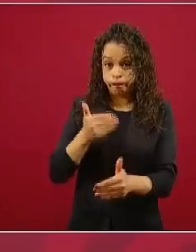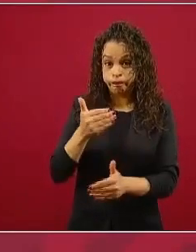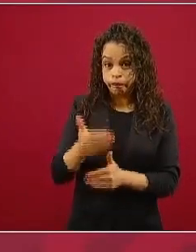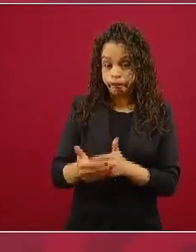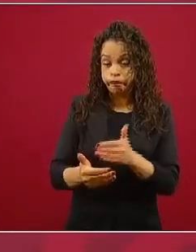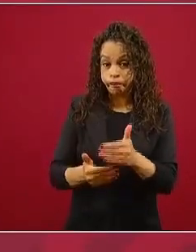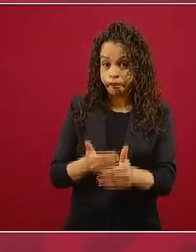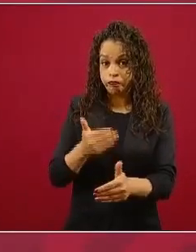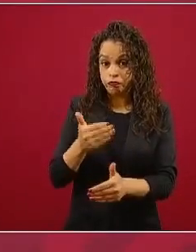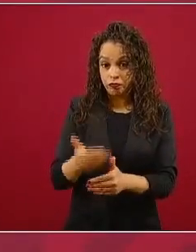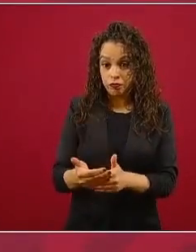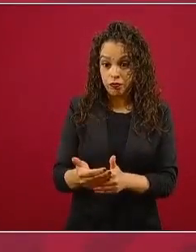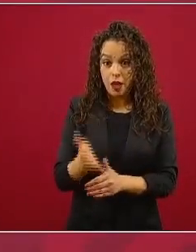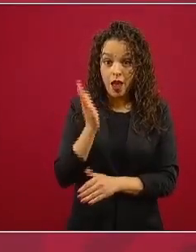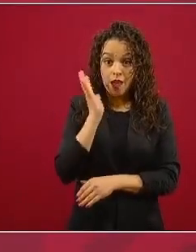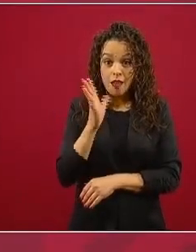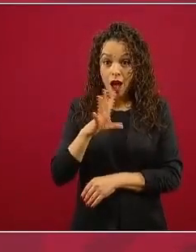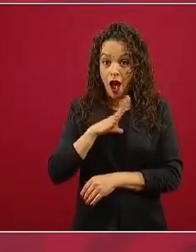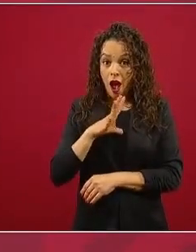se aclare,